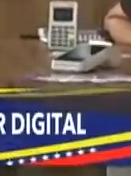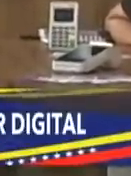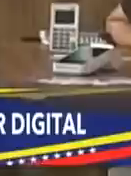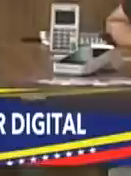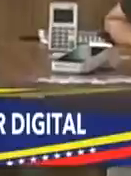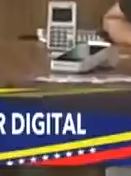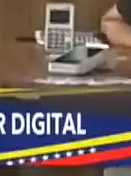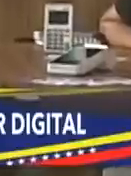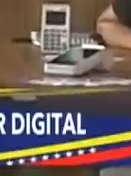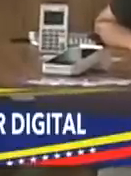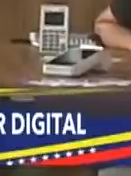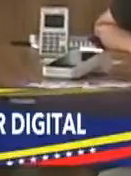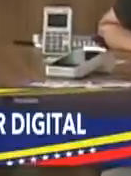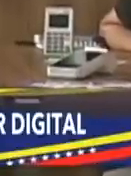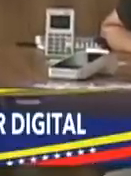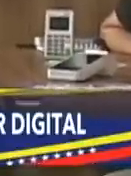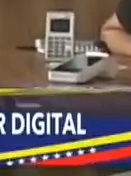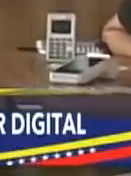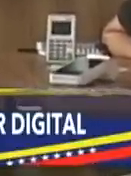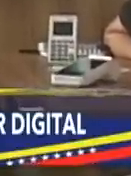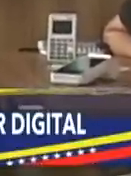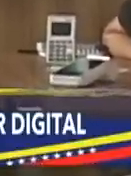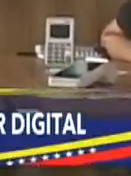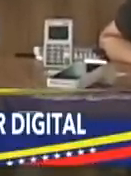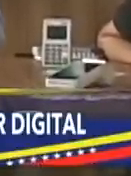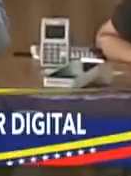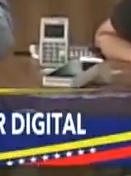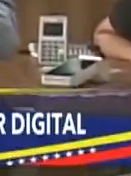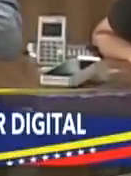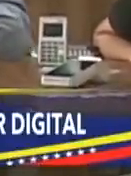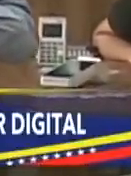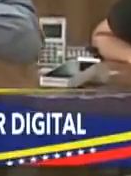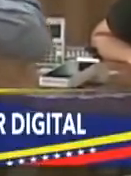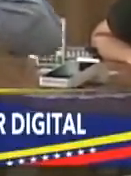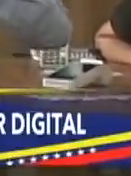Entonces yo le dije a mi señora que, bueno, vamos a darle